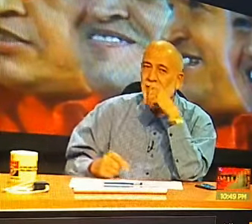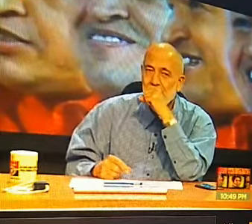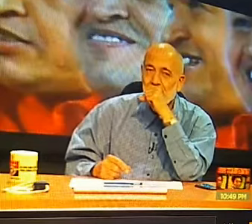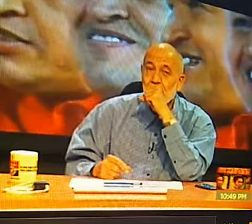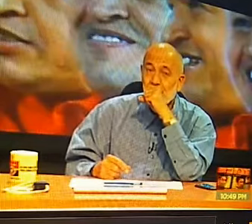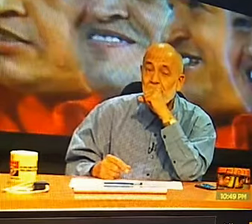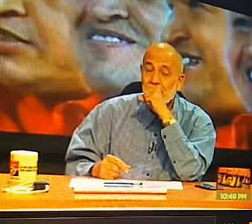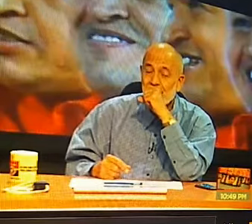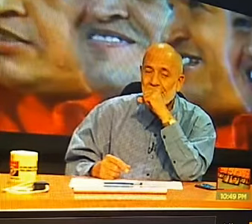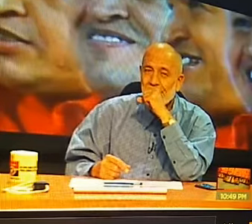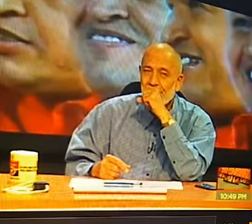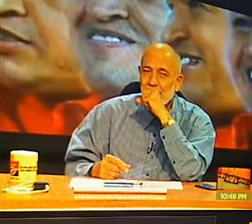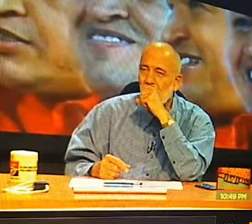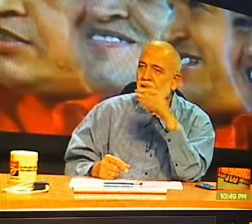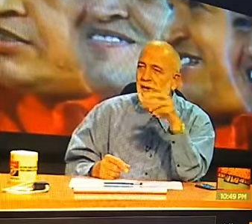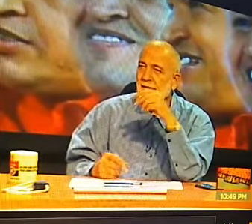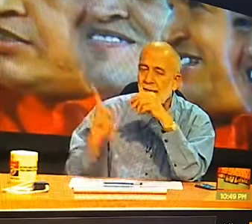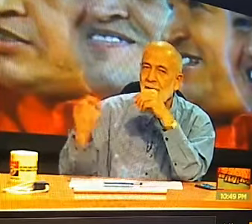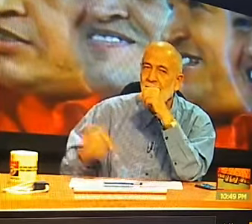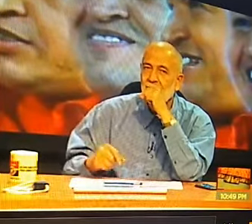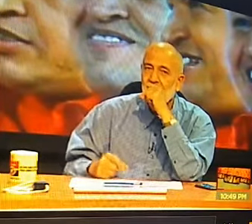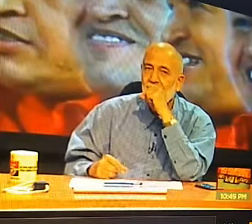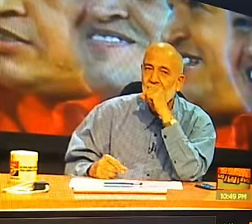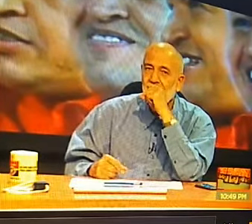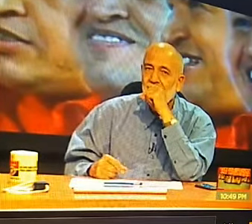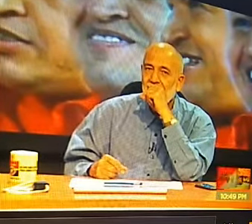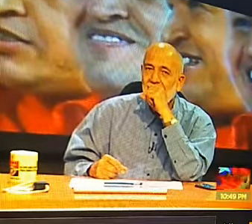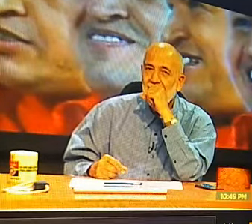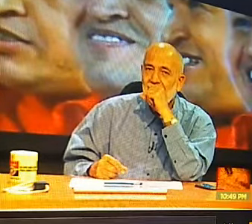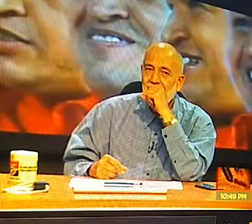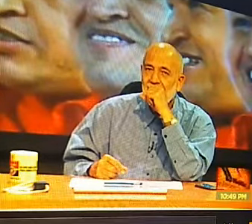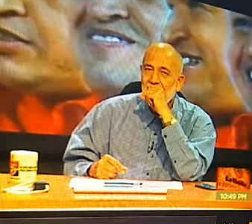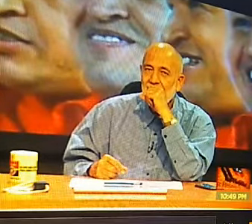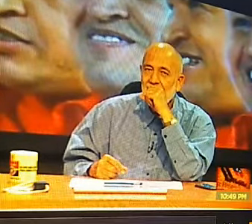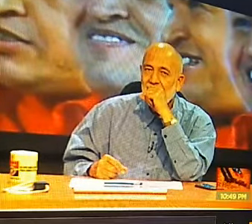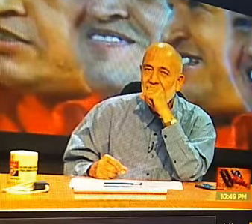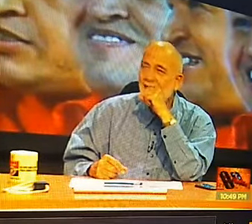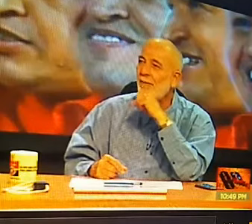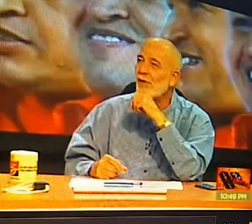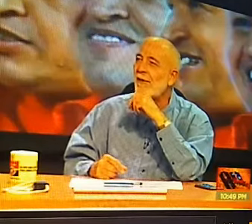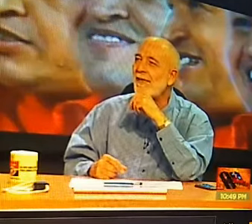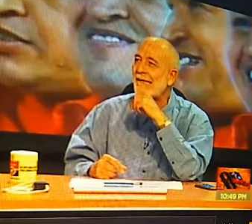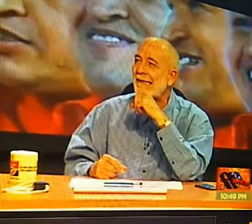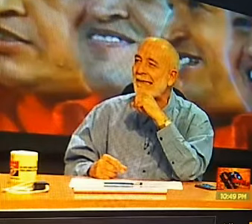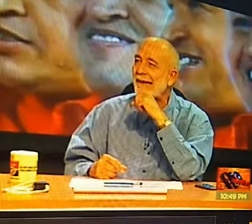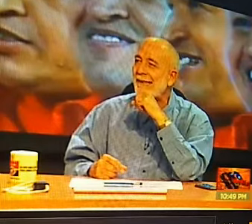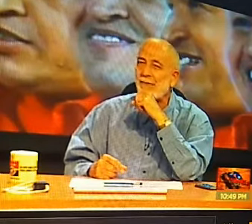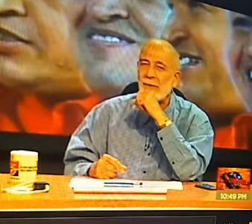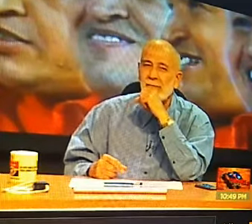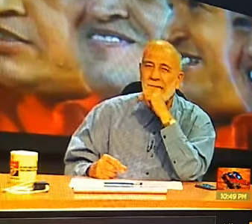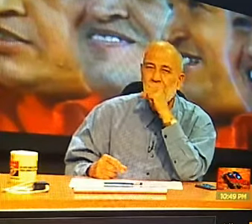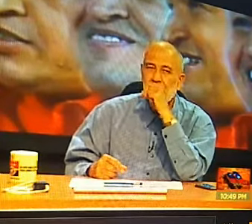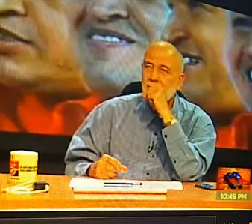historia. Mucha gente terminó en el basurero de la historia. En cambio, el comandante Chávez